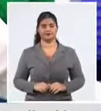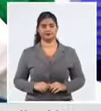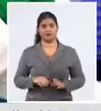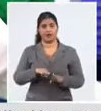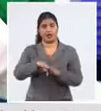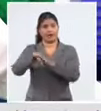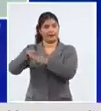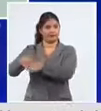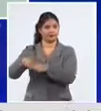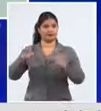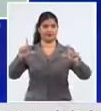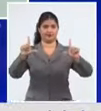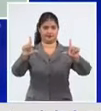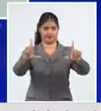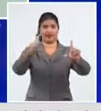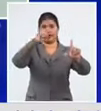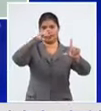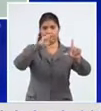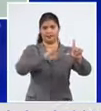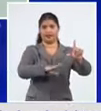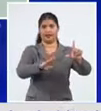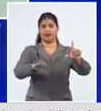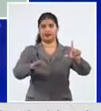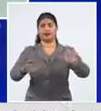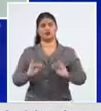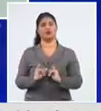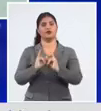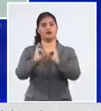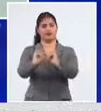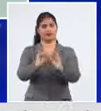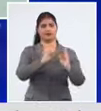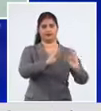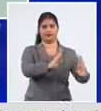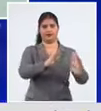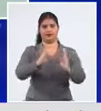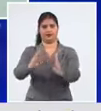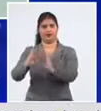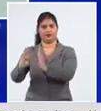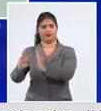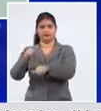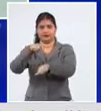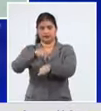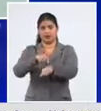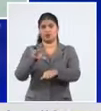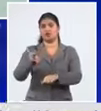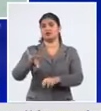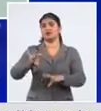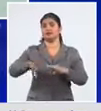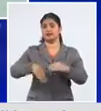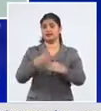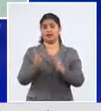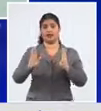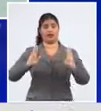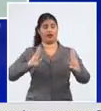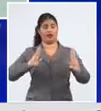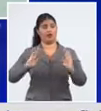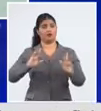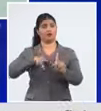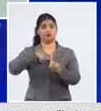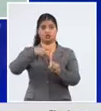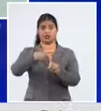edades pediátricas, me permito mostrarlo, que en los últimos 15 días se han diagnosticado